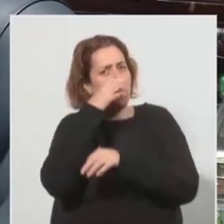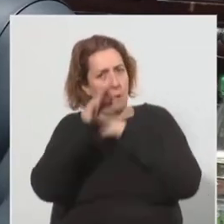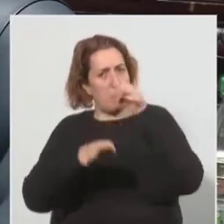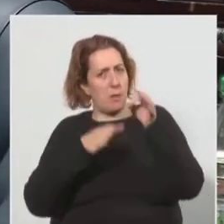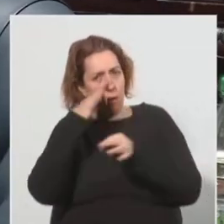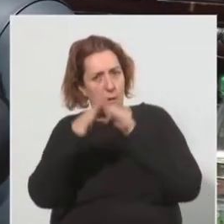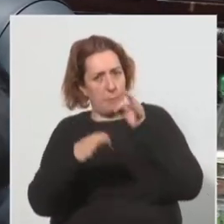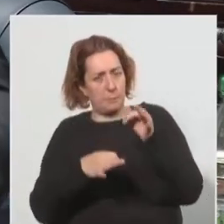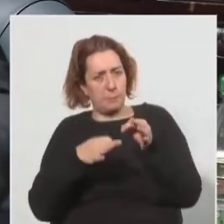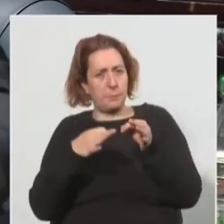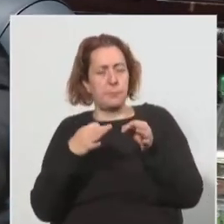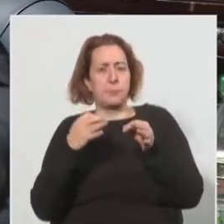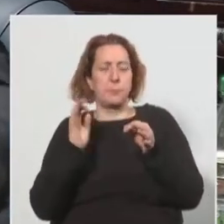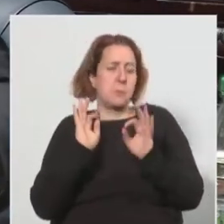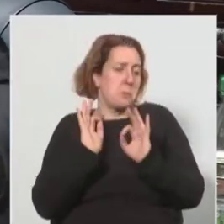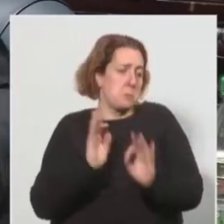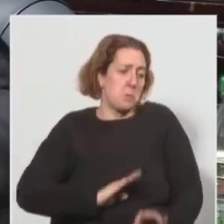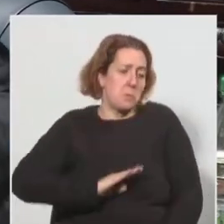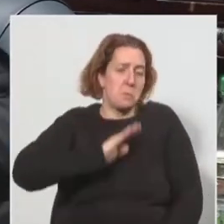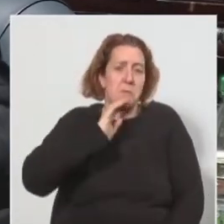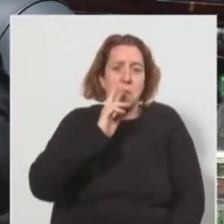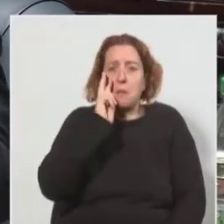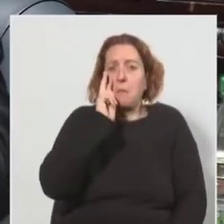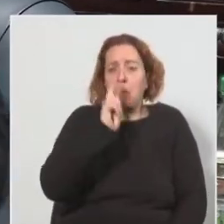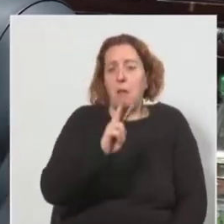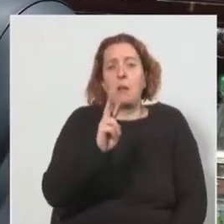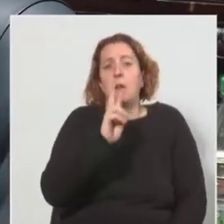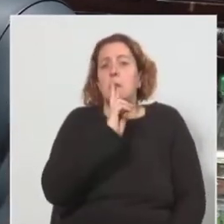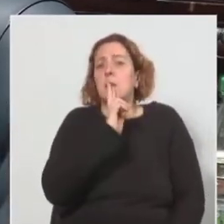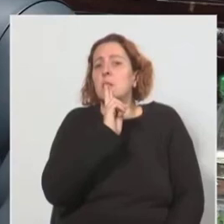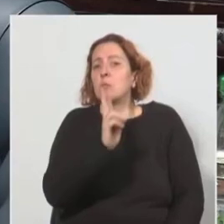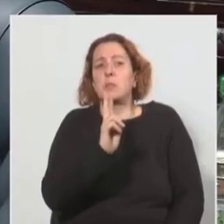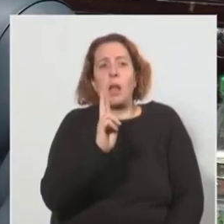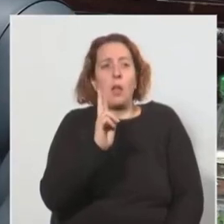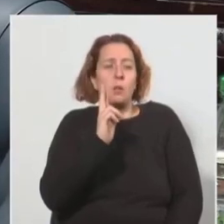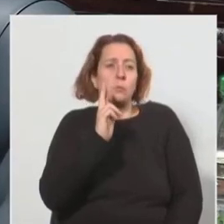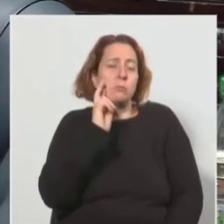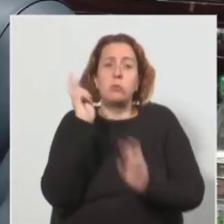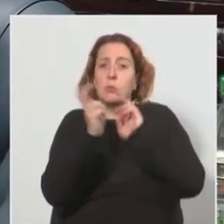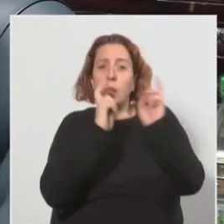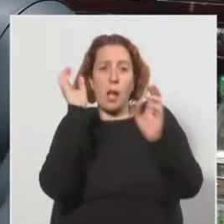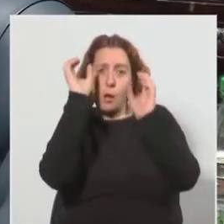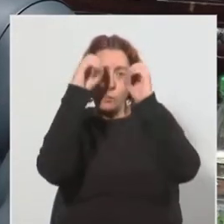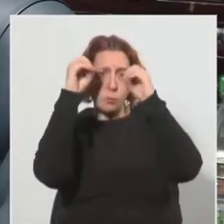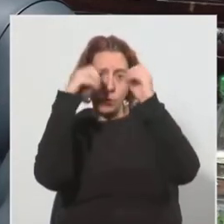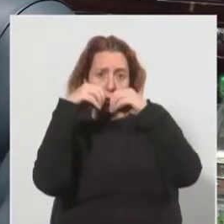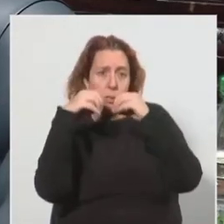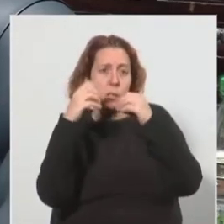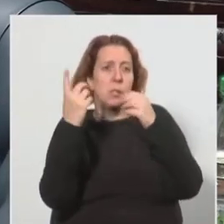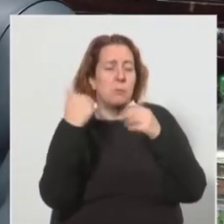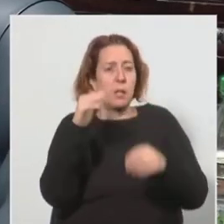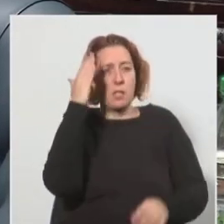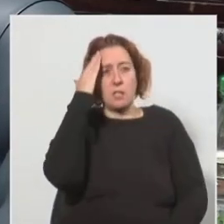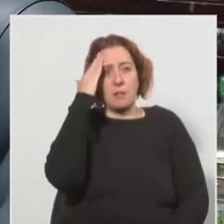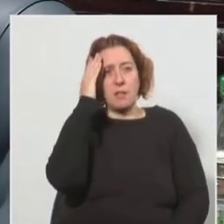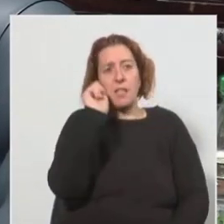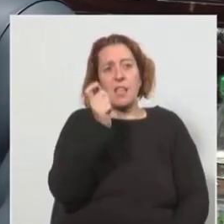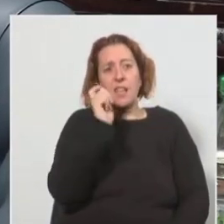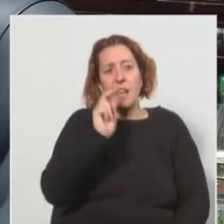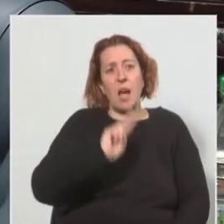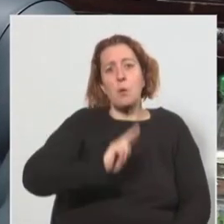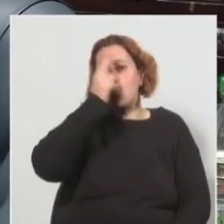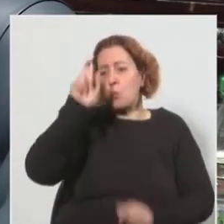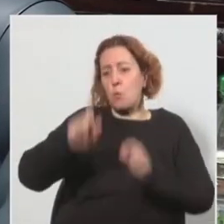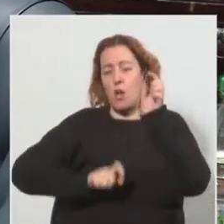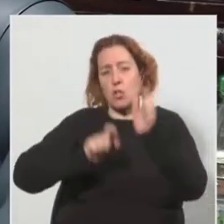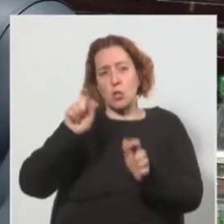explicar. Alcanzaba con ver los resultados de una simple búsqueda en Google para saber quién era el uruguayo que con